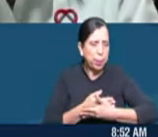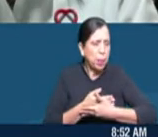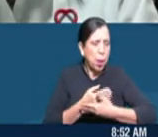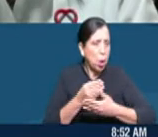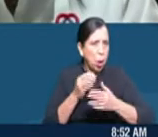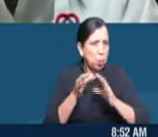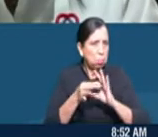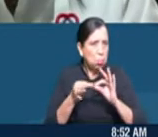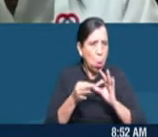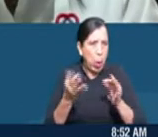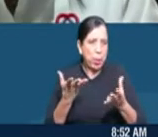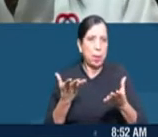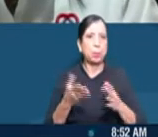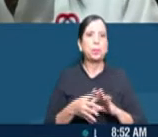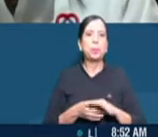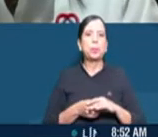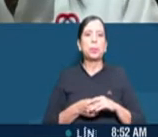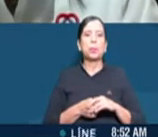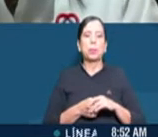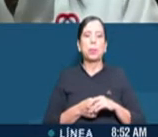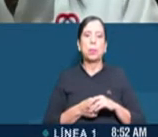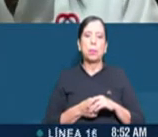caso.